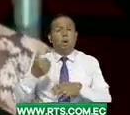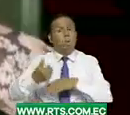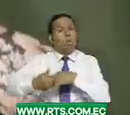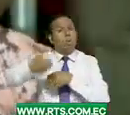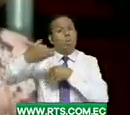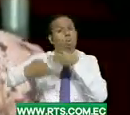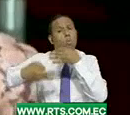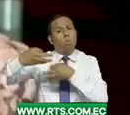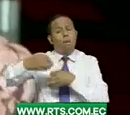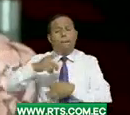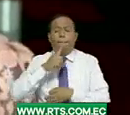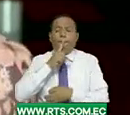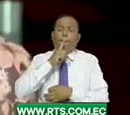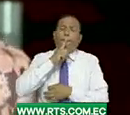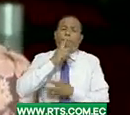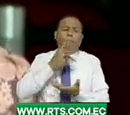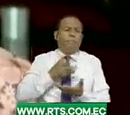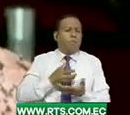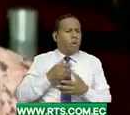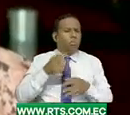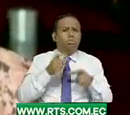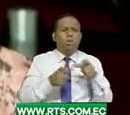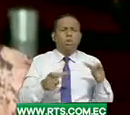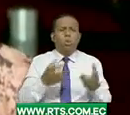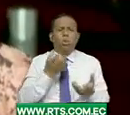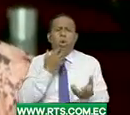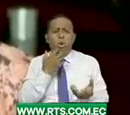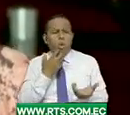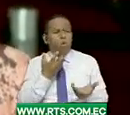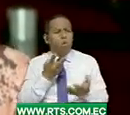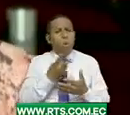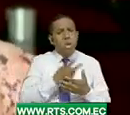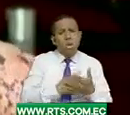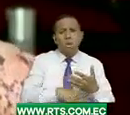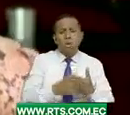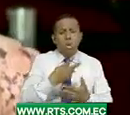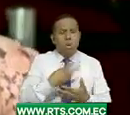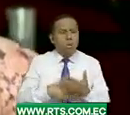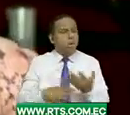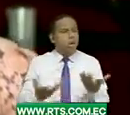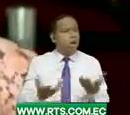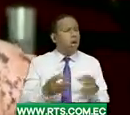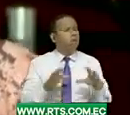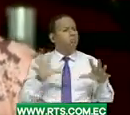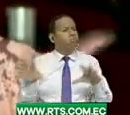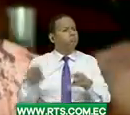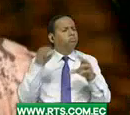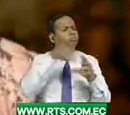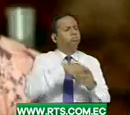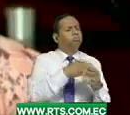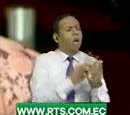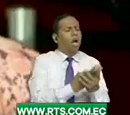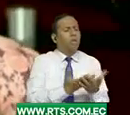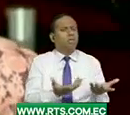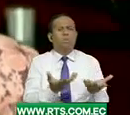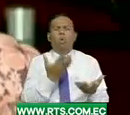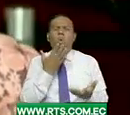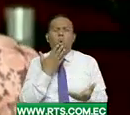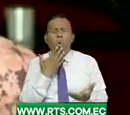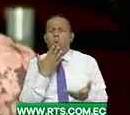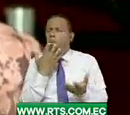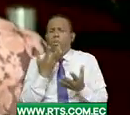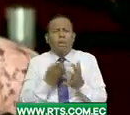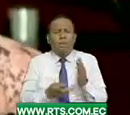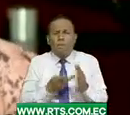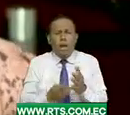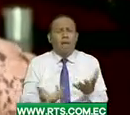¿Qué está pasando con los hijos que quedan huérfanos? ¿Qué está pasando con los privados de la libertad? ¿Están o no cumpliendo la sentencia como se debe? Hay